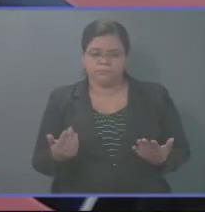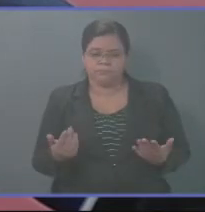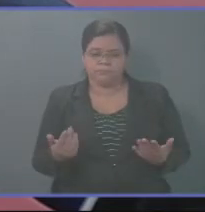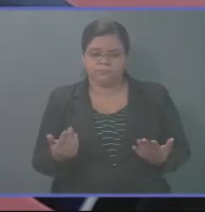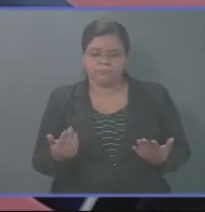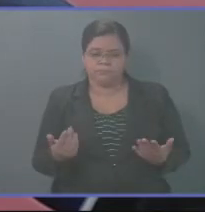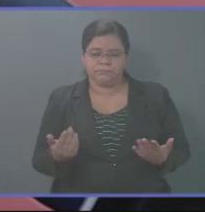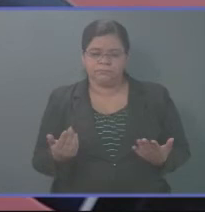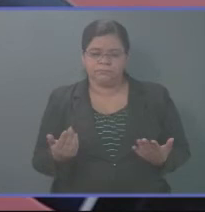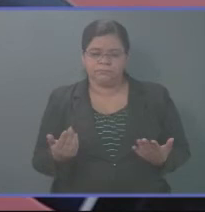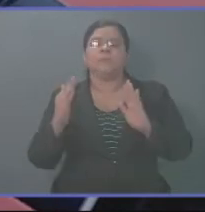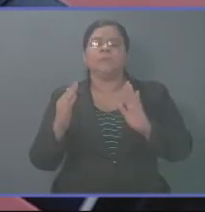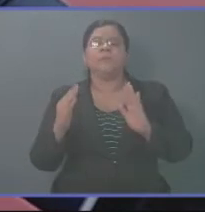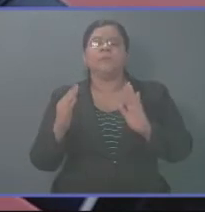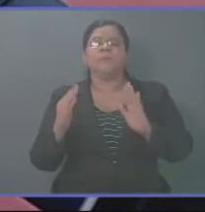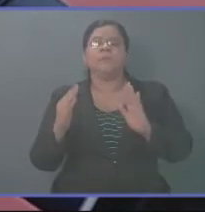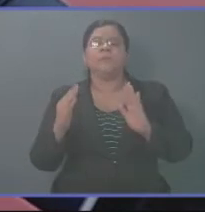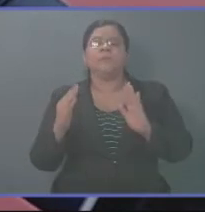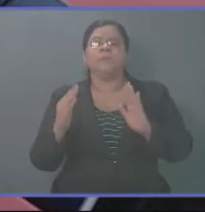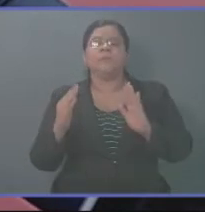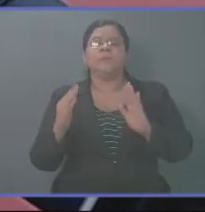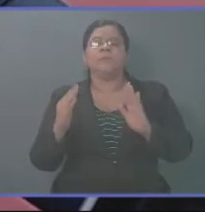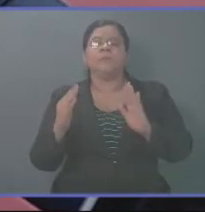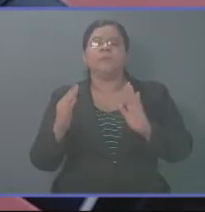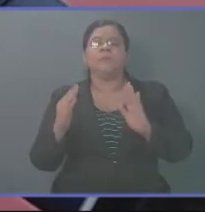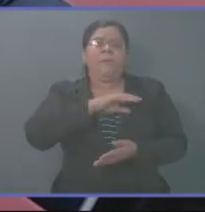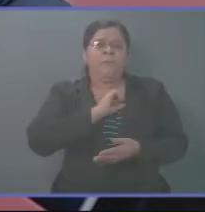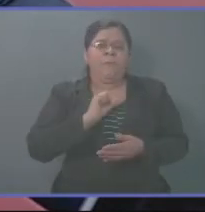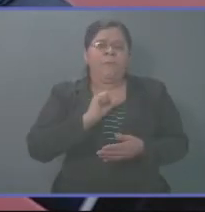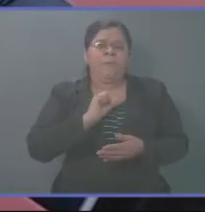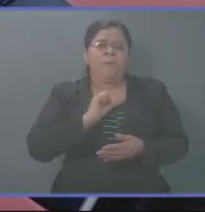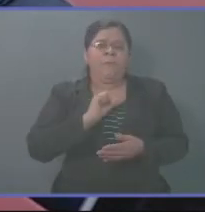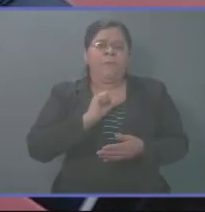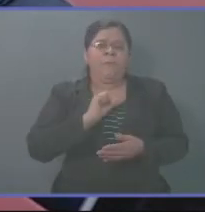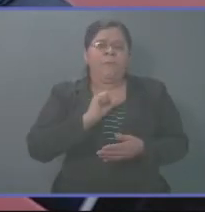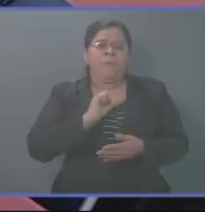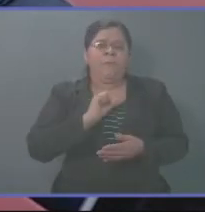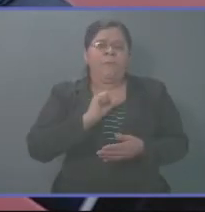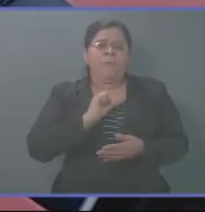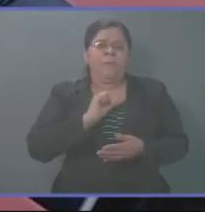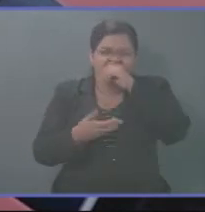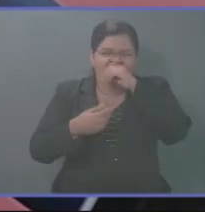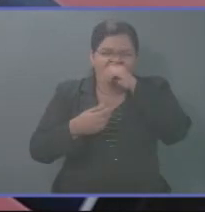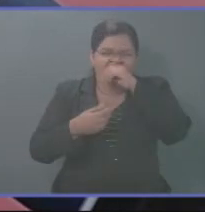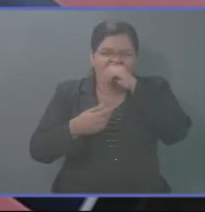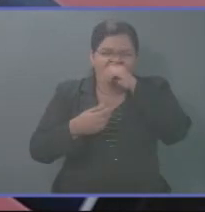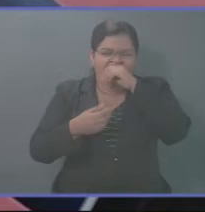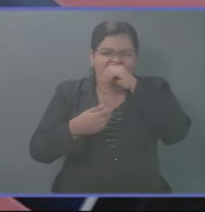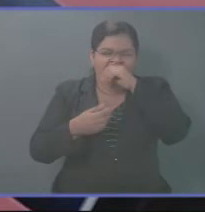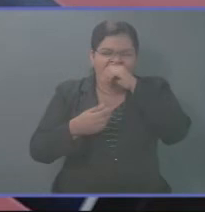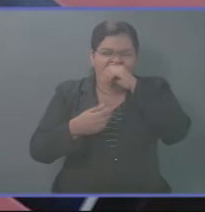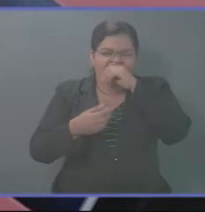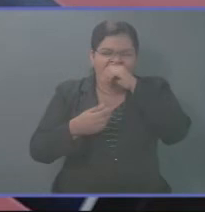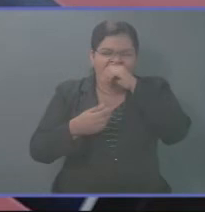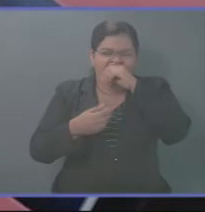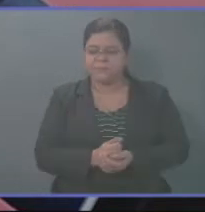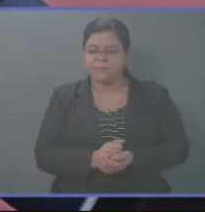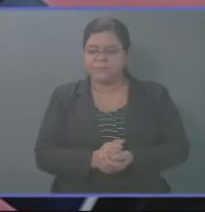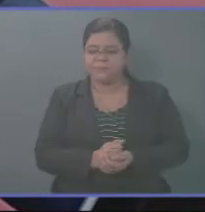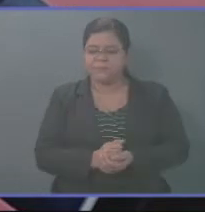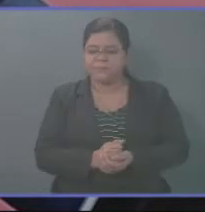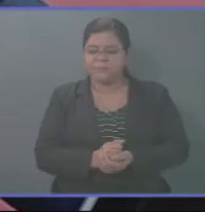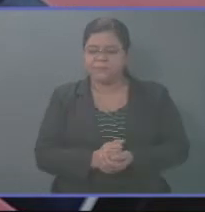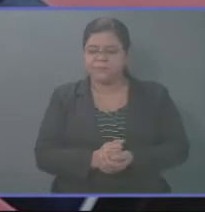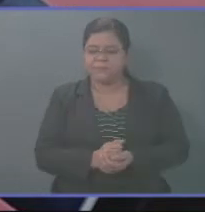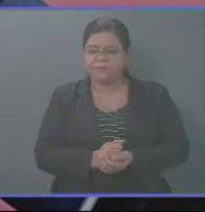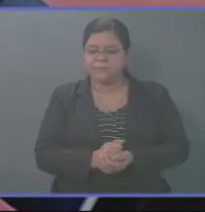esta pandemia y defender a nuestro pueblo salvadoreño. Y hemos tomado decisiones muy trascendentales. En primer